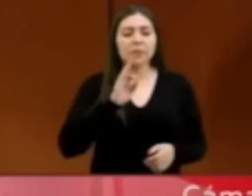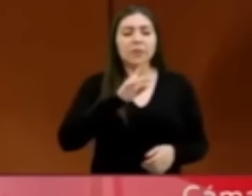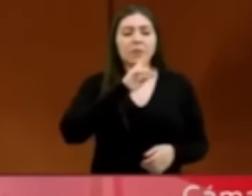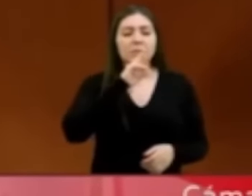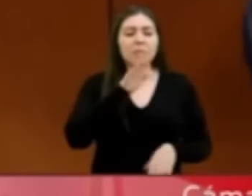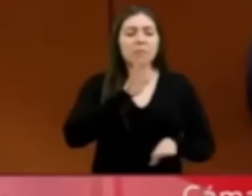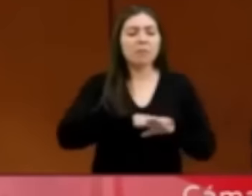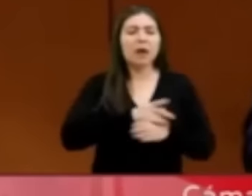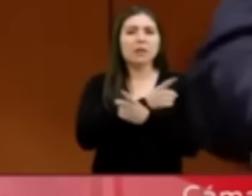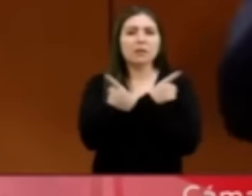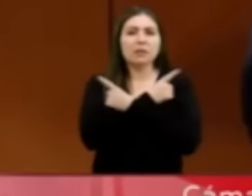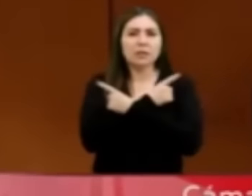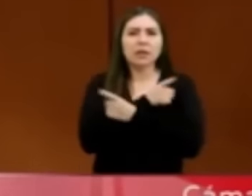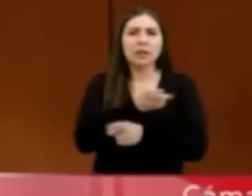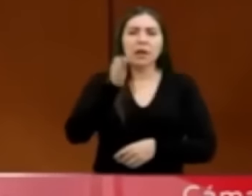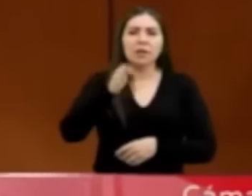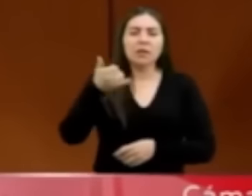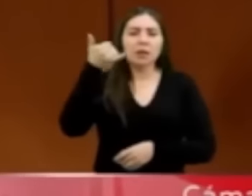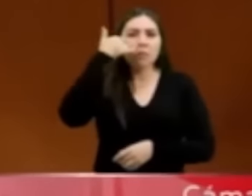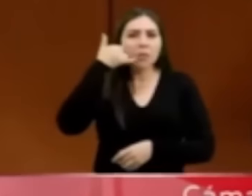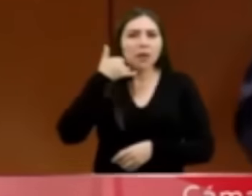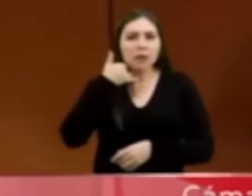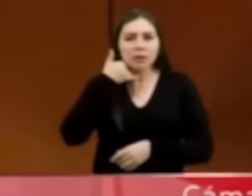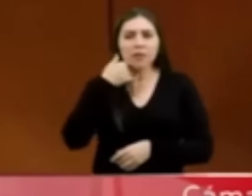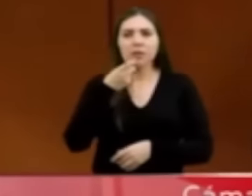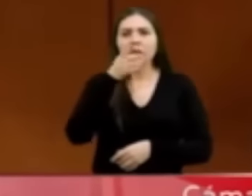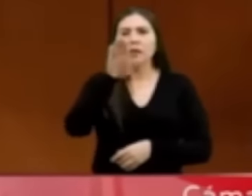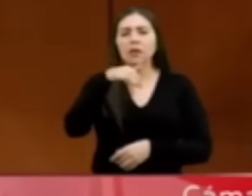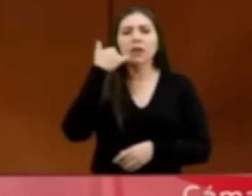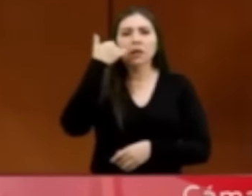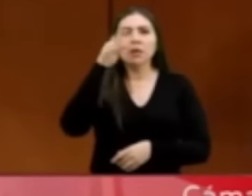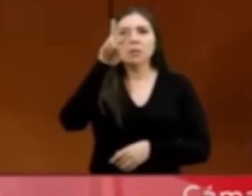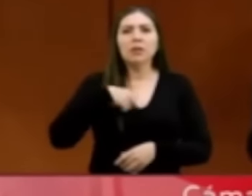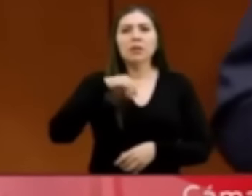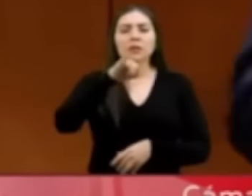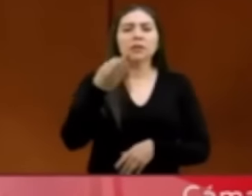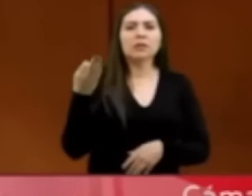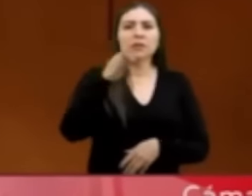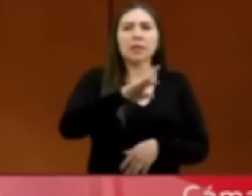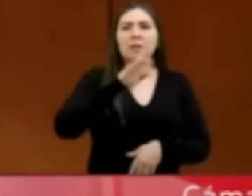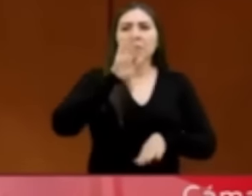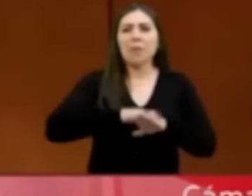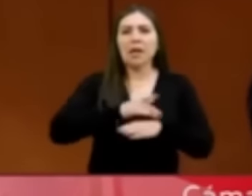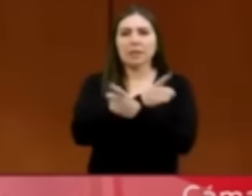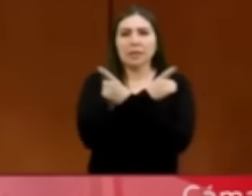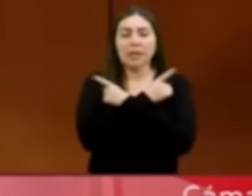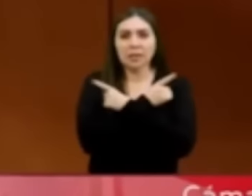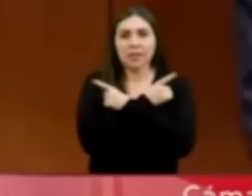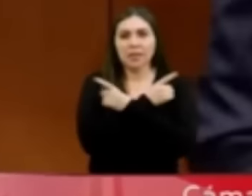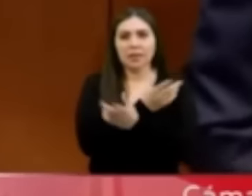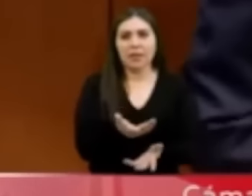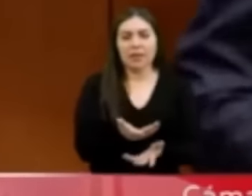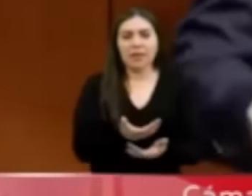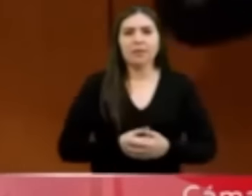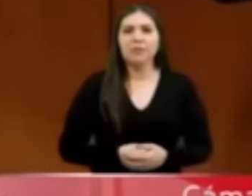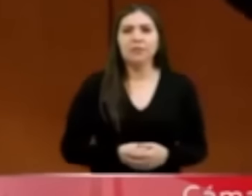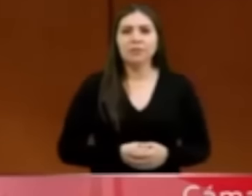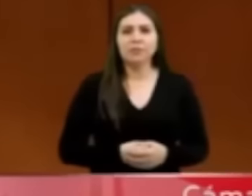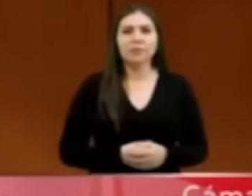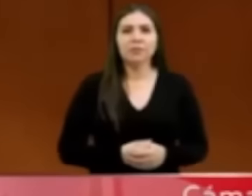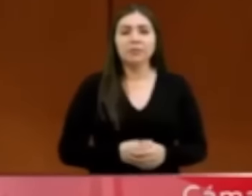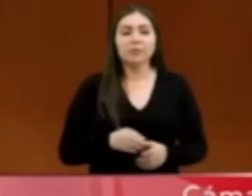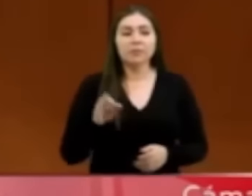hubieras tomado la llamada y nos hubieras dicho: voy a traicionarlos. Hubiera sido más decente que le